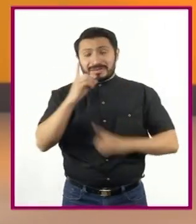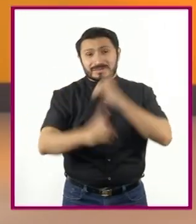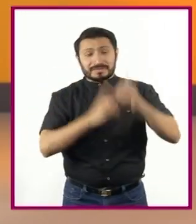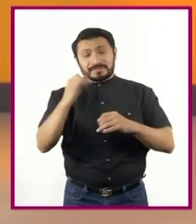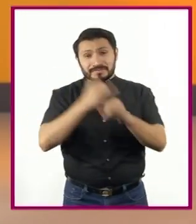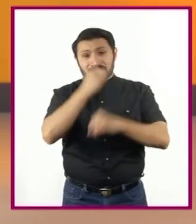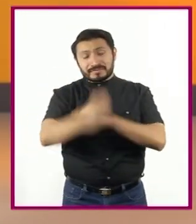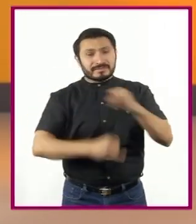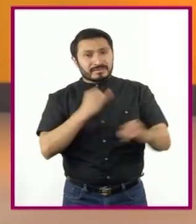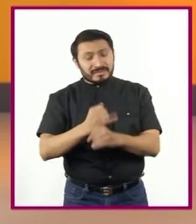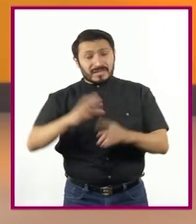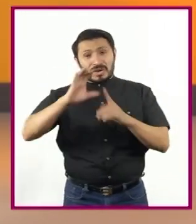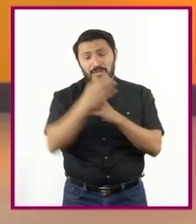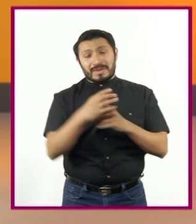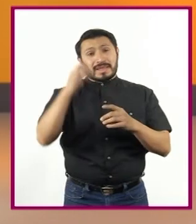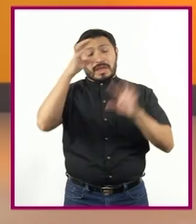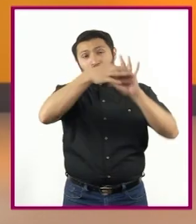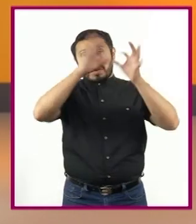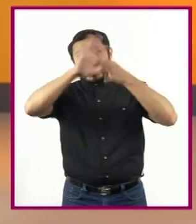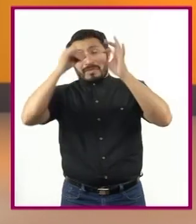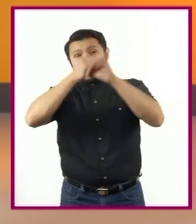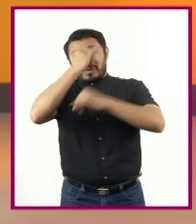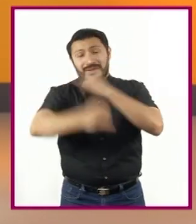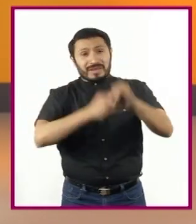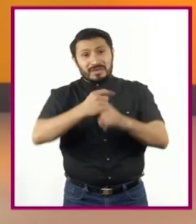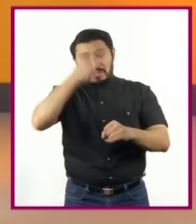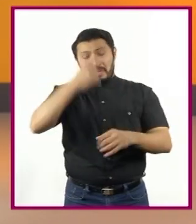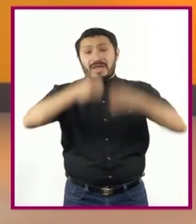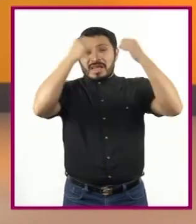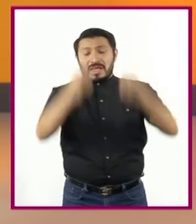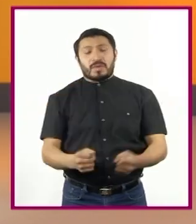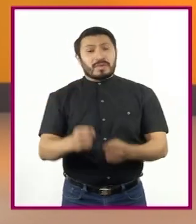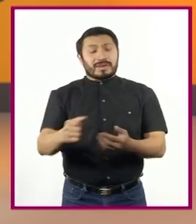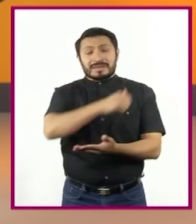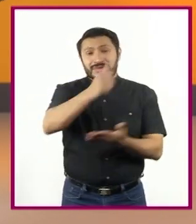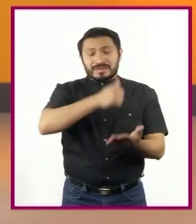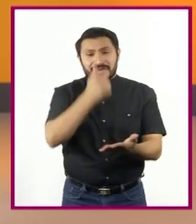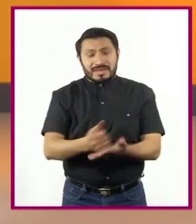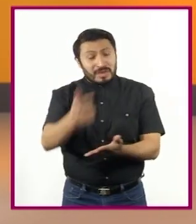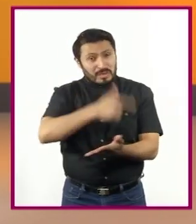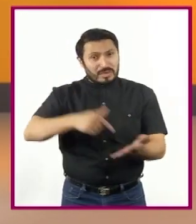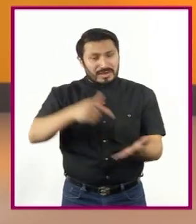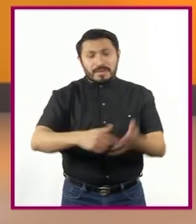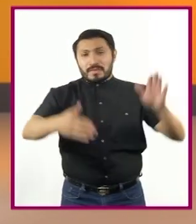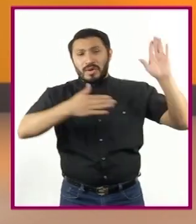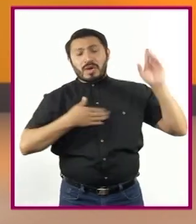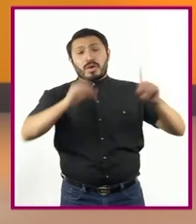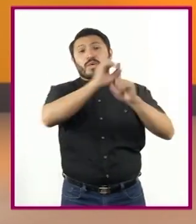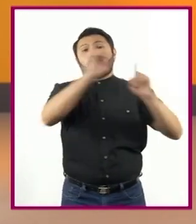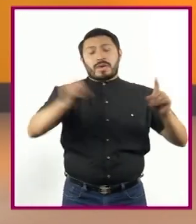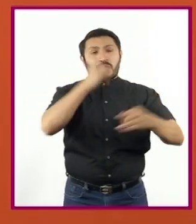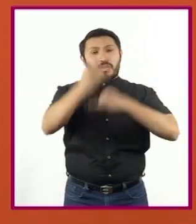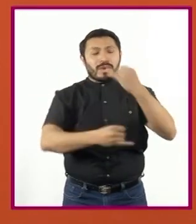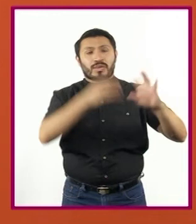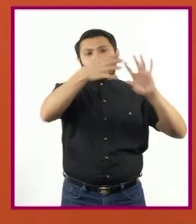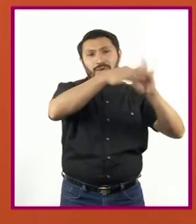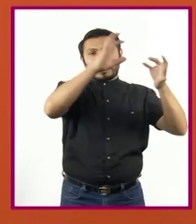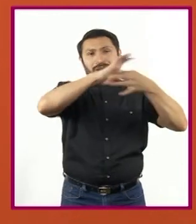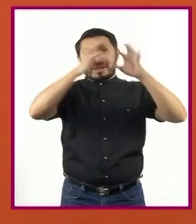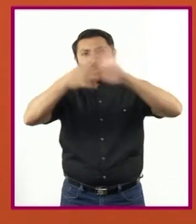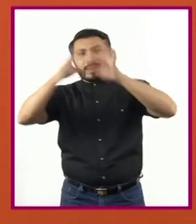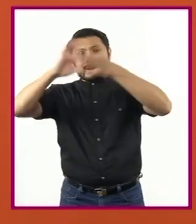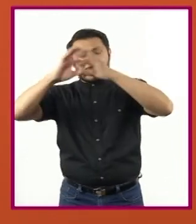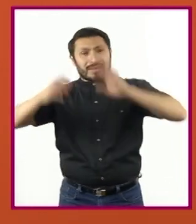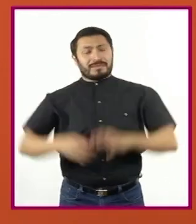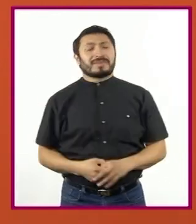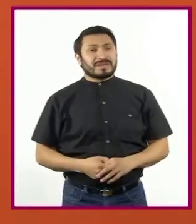Olímpico Internacional para garantizar que las ciudades que fueran sede se comprometieron a organizar los Juegos Olímpicos.